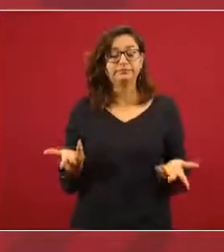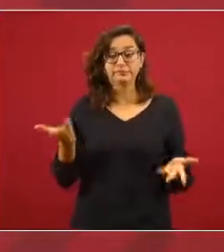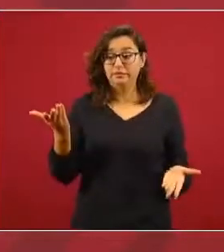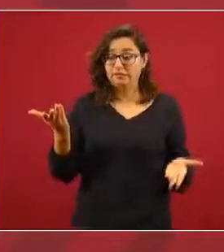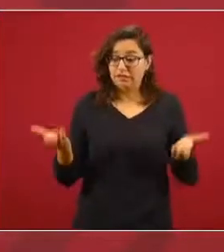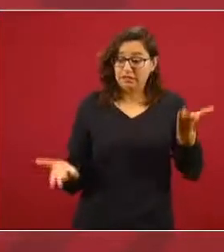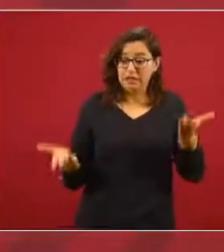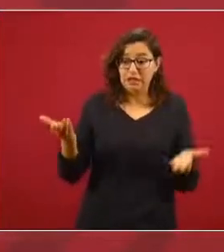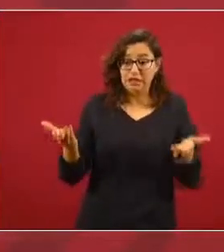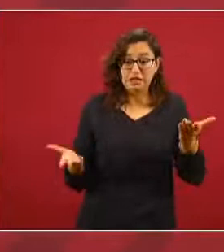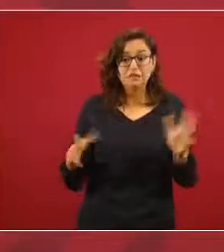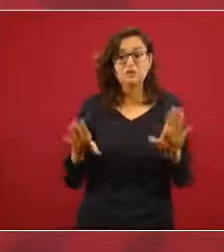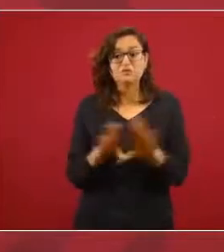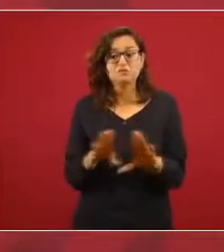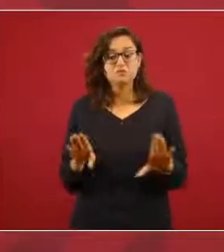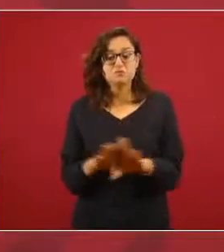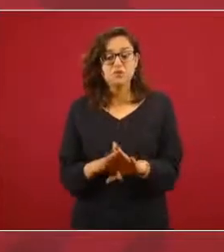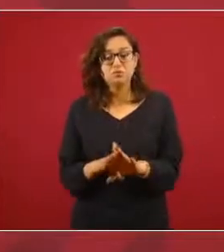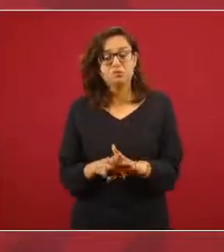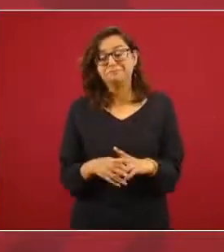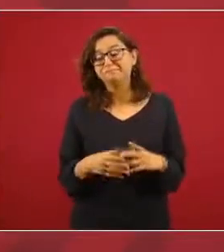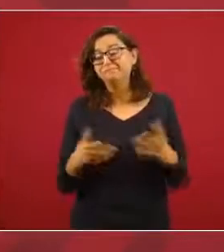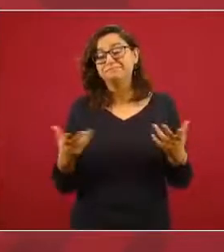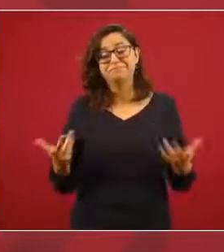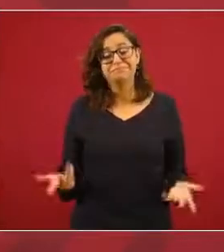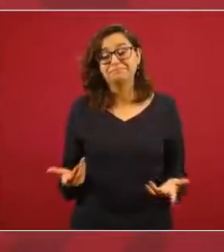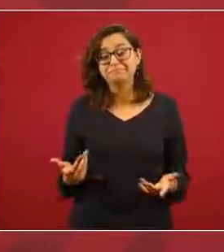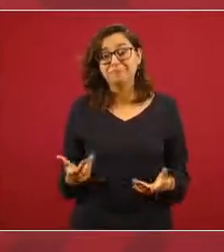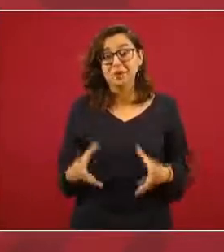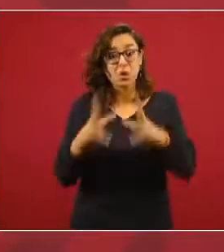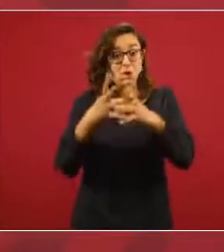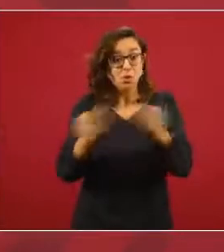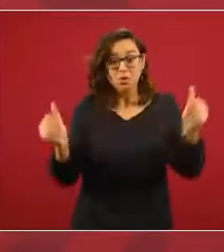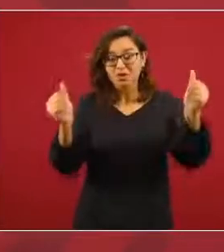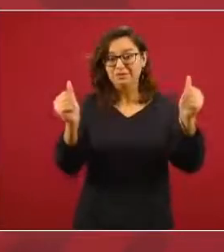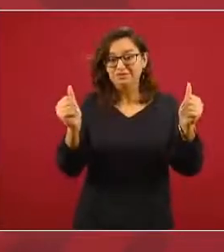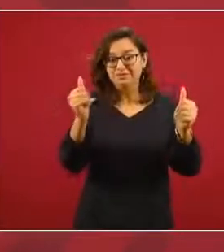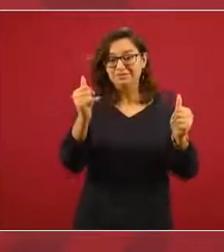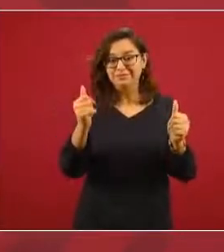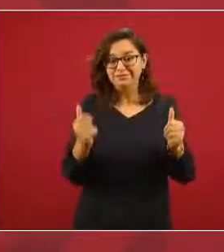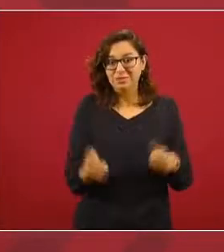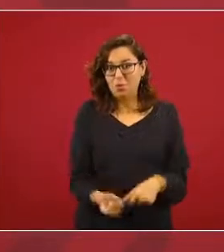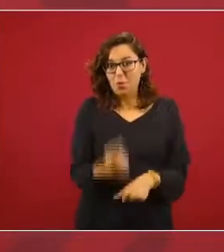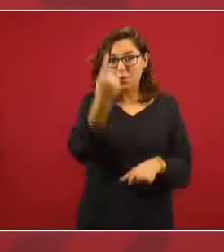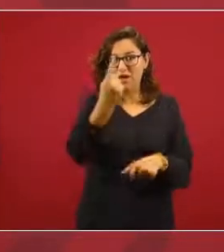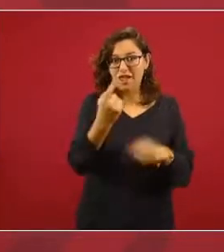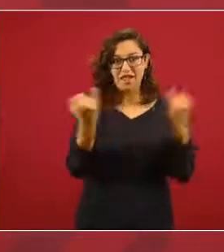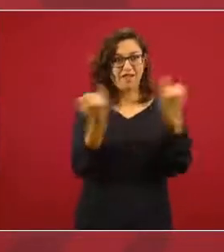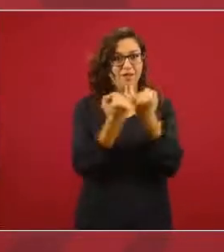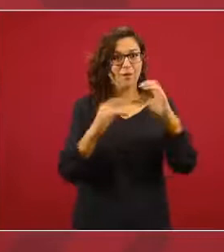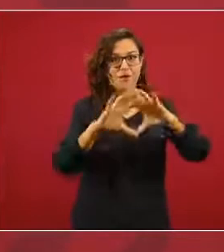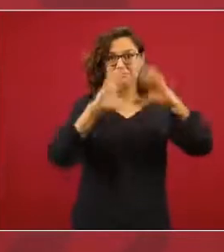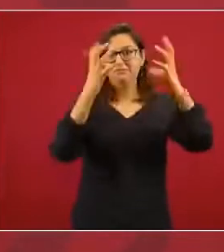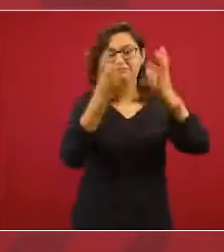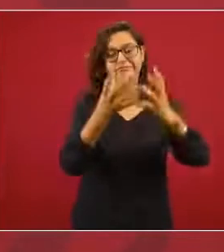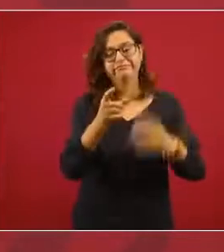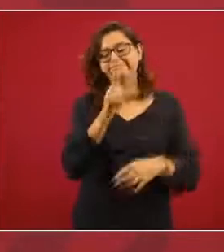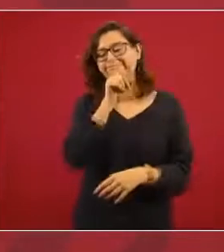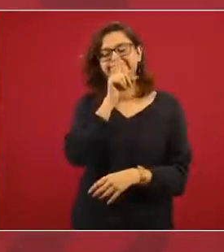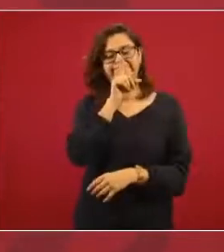fórmula única, no la hay. Cada país busca sus mejores equilibrios de acuerdo a sus